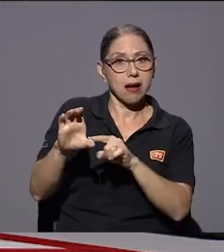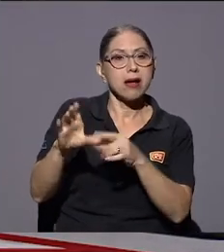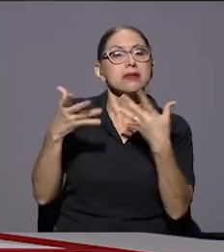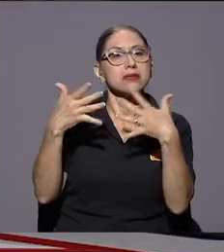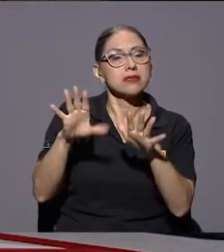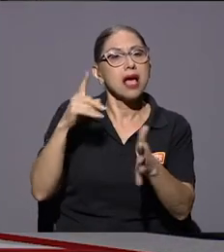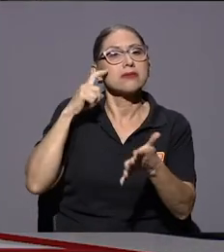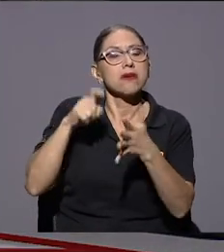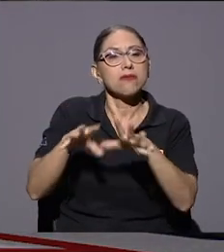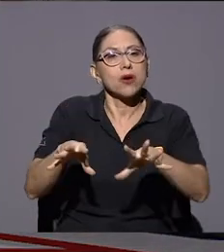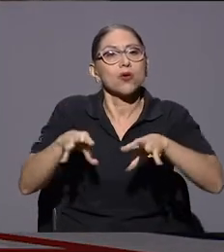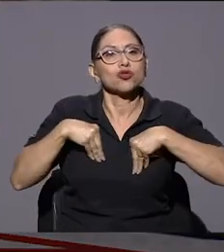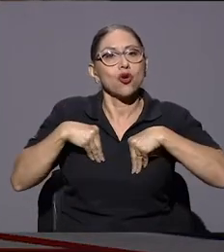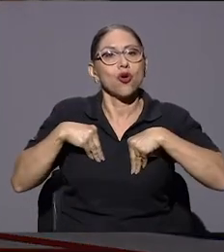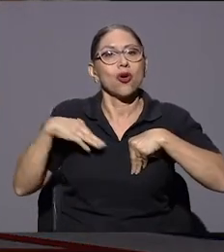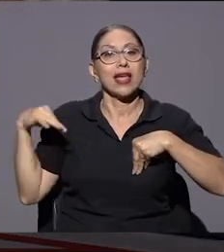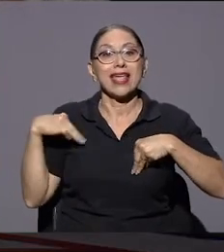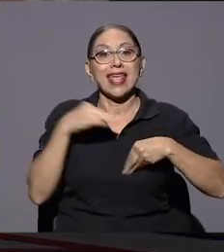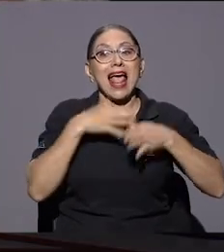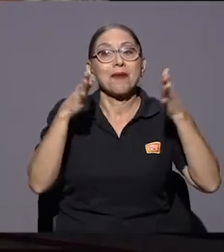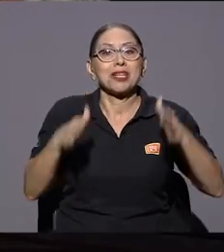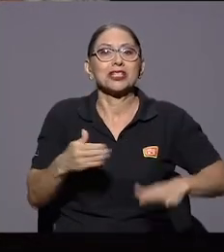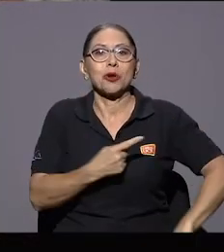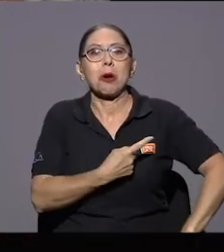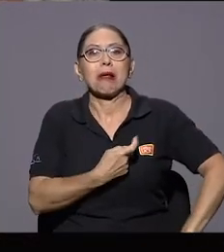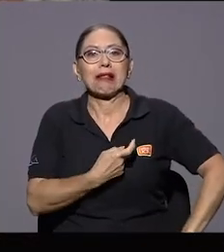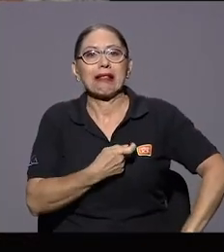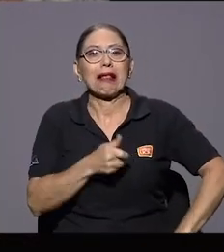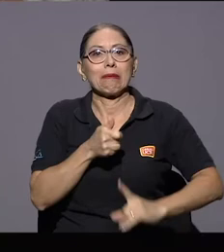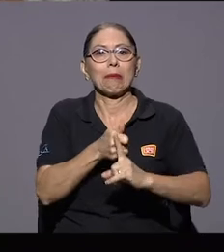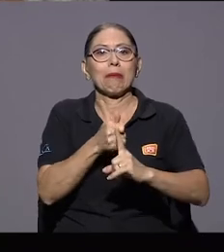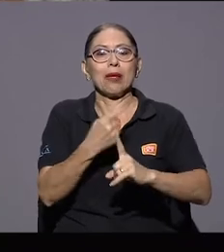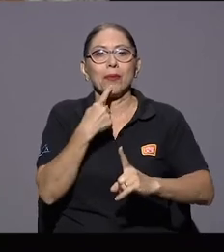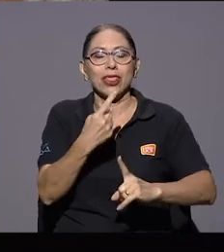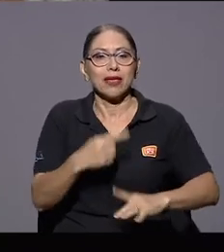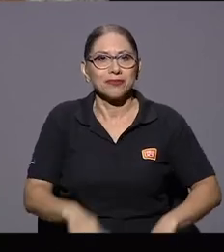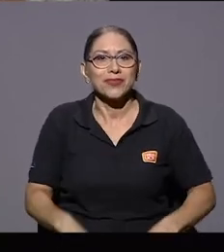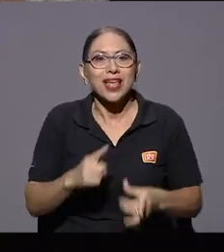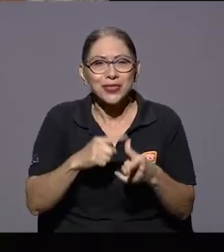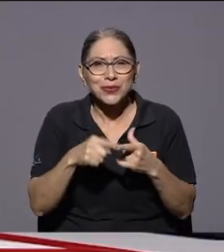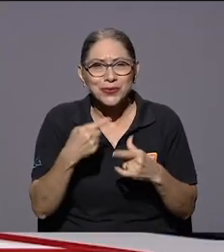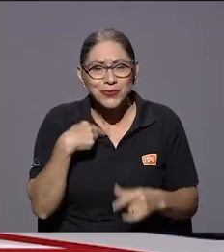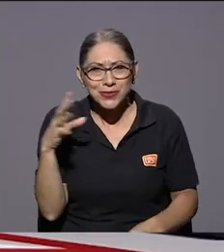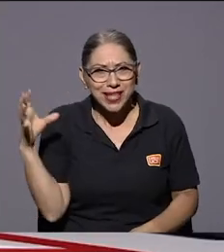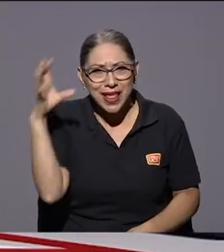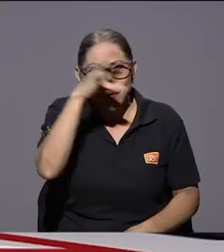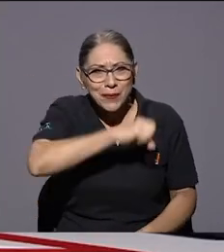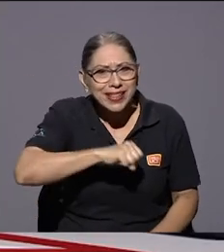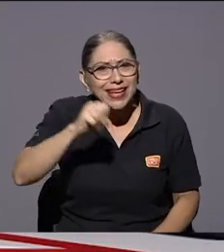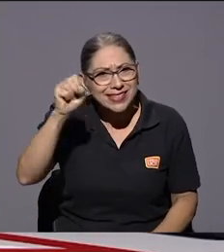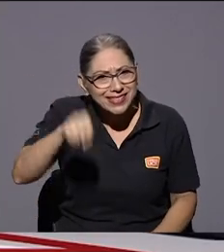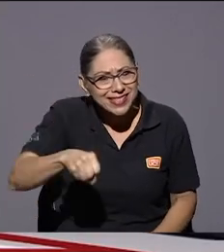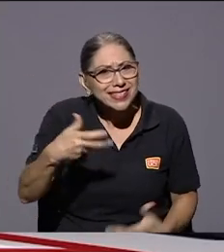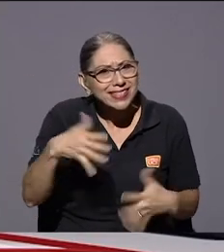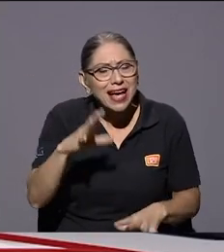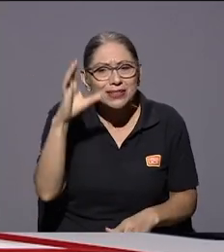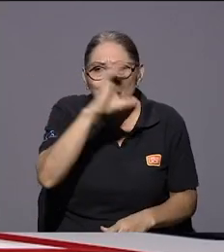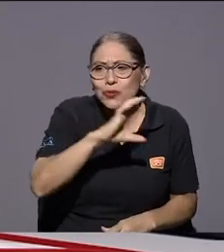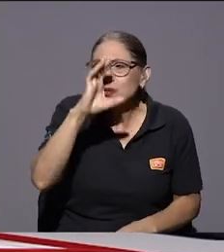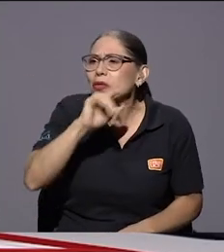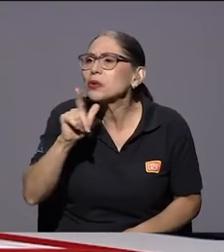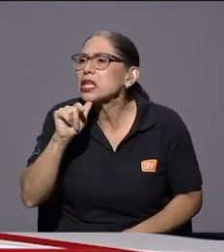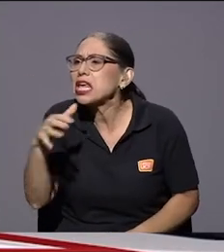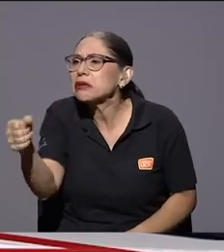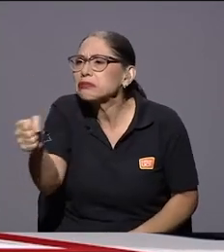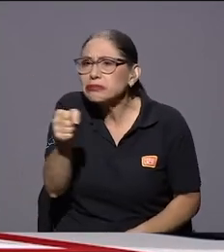en el mismo PAC ya se reconoció que al ministro lo tentaron, el ministro lo dijo, ¿verdad? Entonces uno se da cuenta que sí se están haciendo esas búsquedas. Y